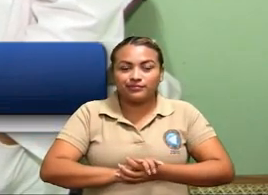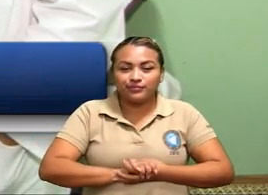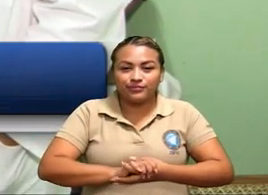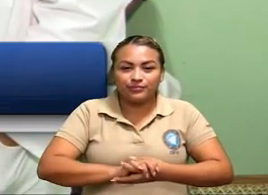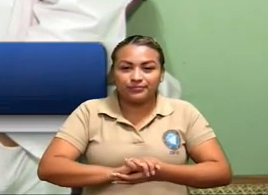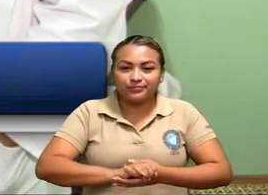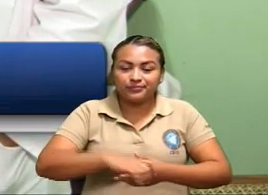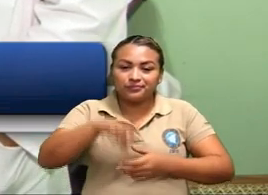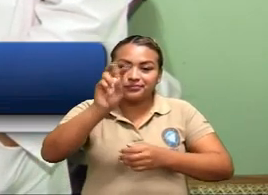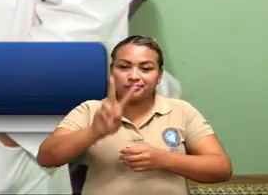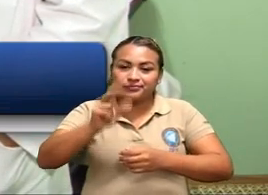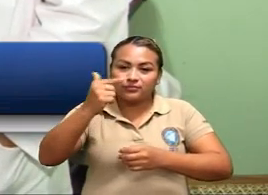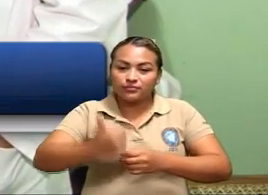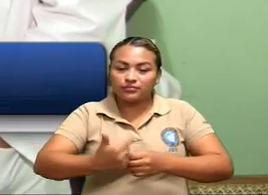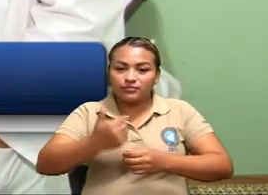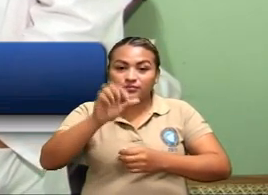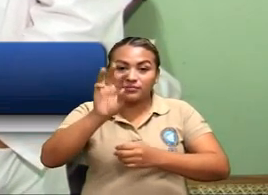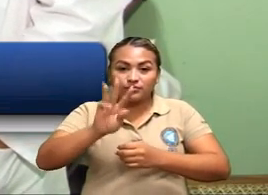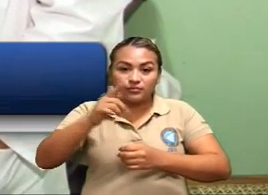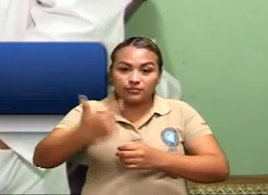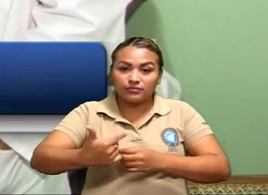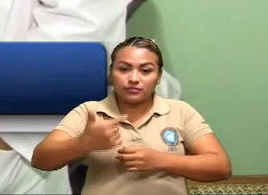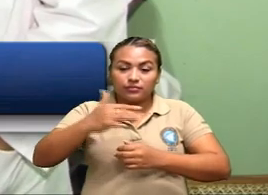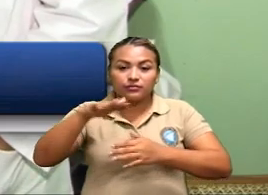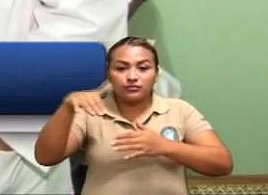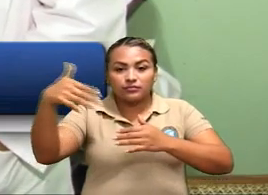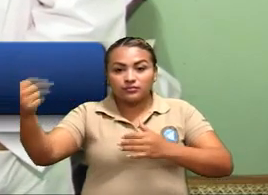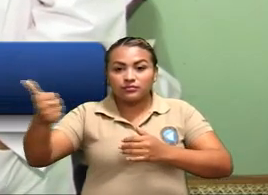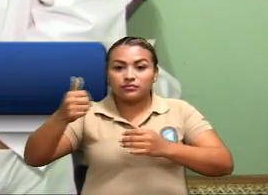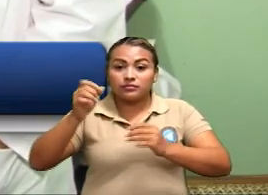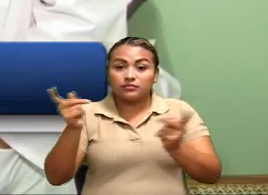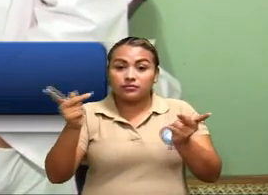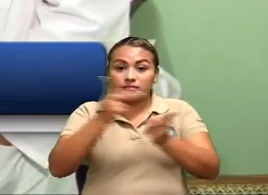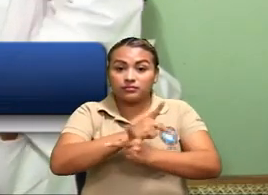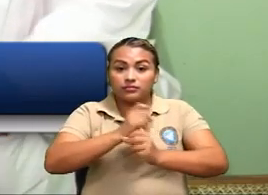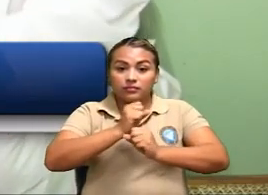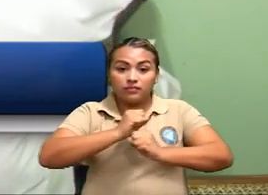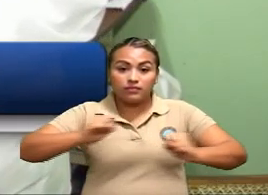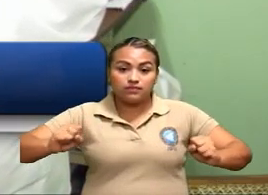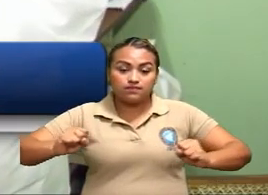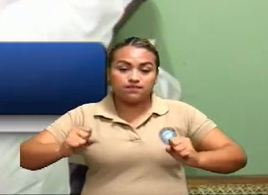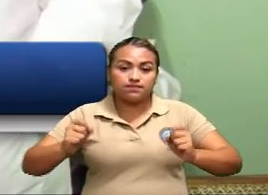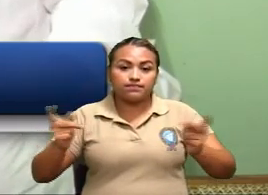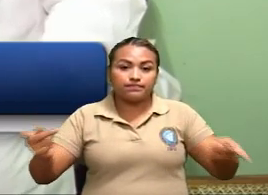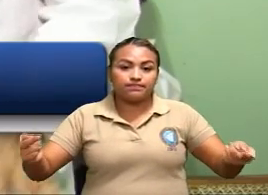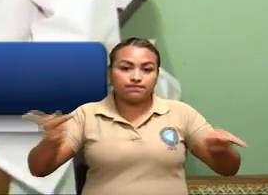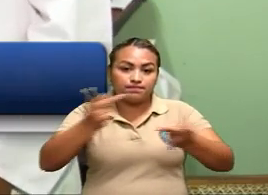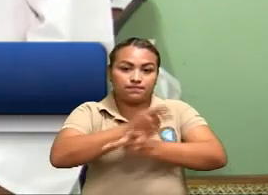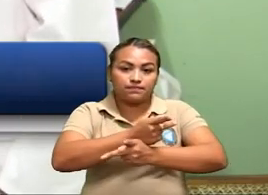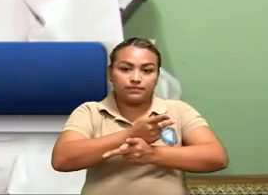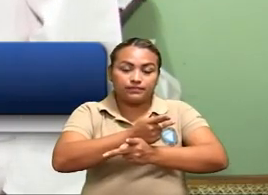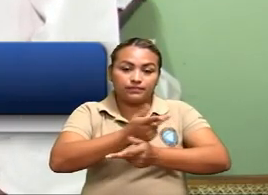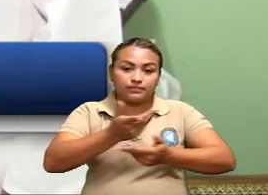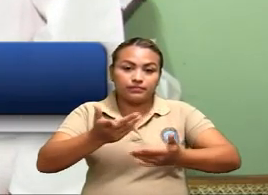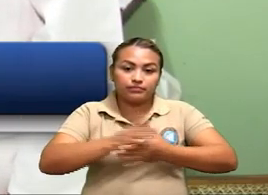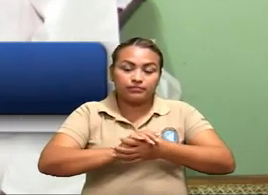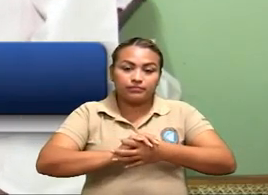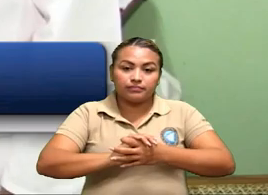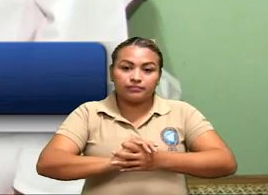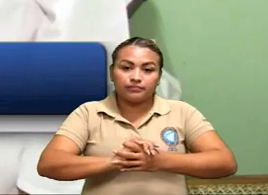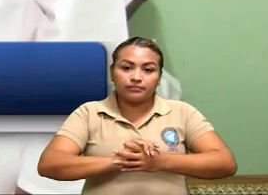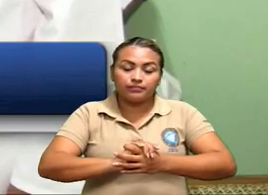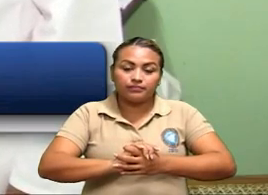Segundo grado. Ah, segundo grado. Tercer grado. Y luego viene la obesidad mórbida, que ya es la más grave, ¿verdad?